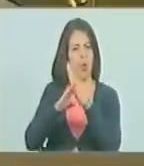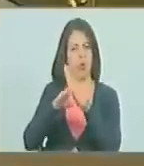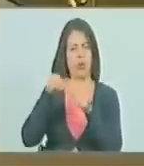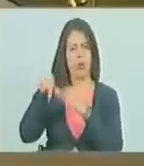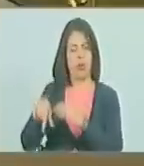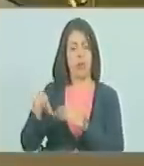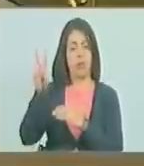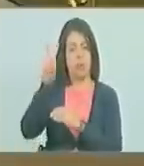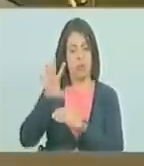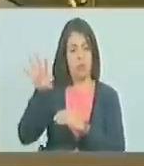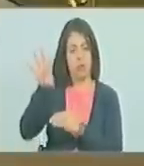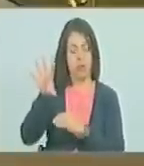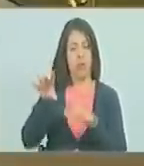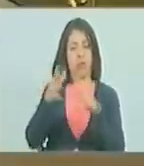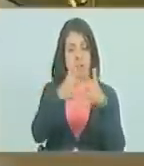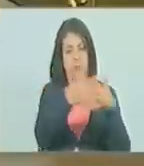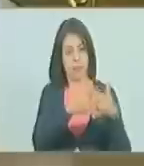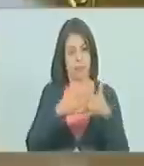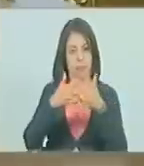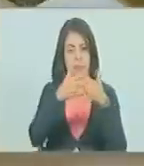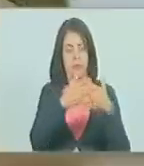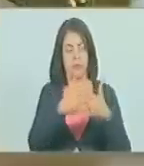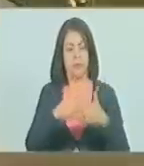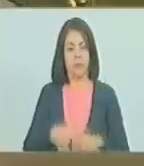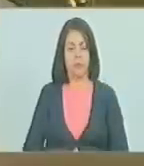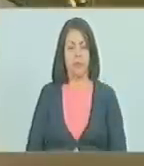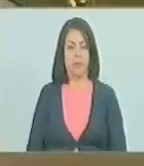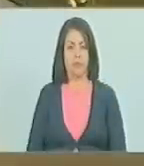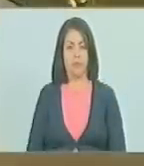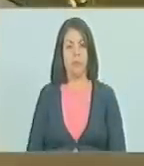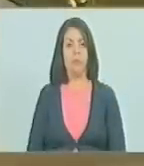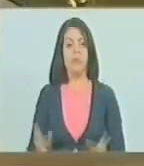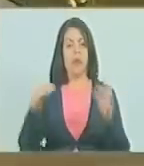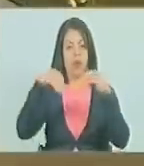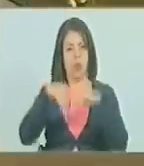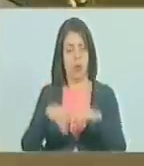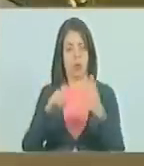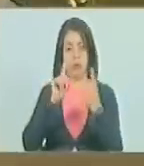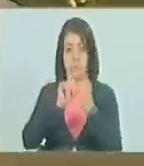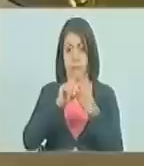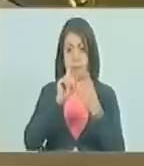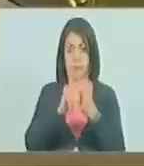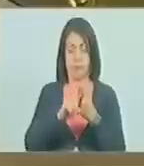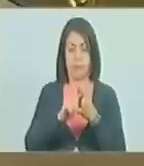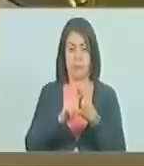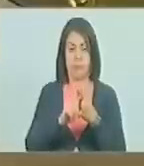por parte del gobierno de los Estados Unidos de América. Acuerda, primero,